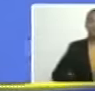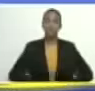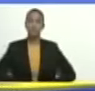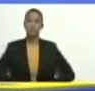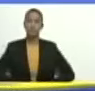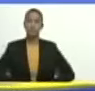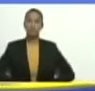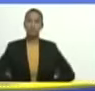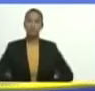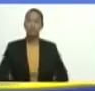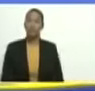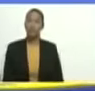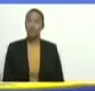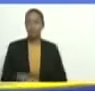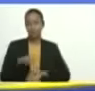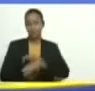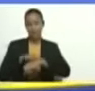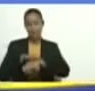Ministros, ministras.